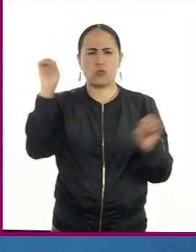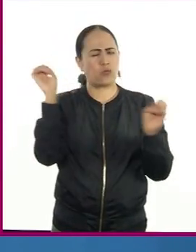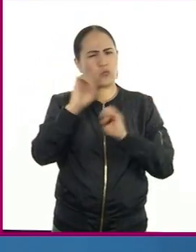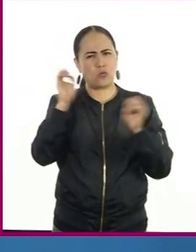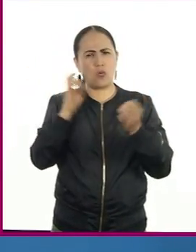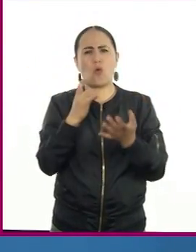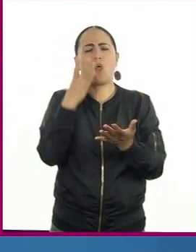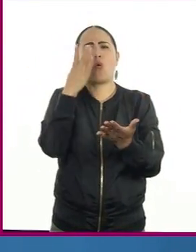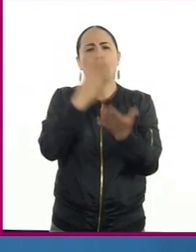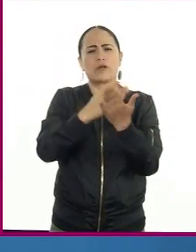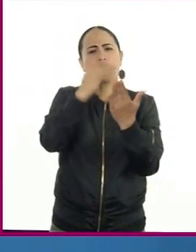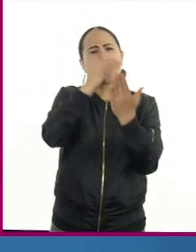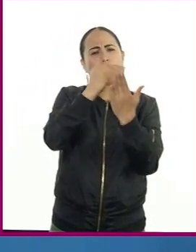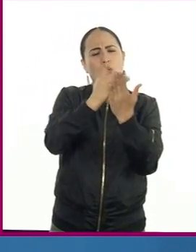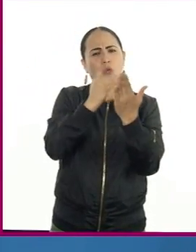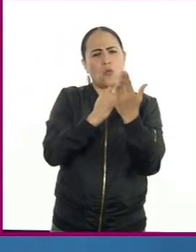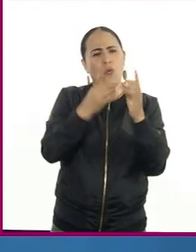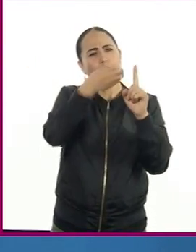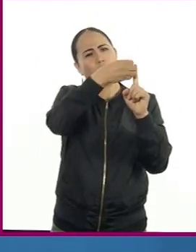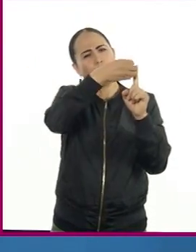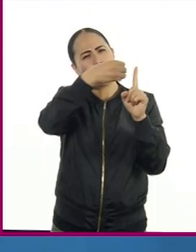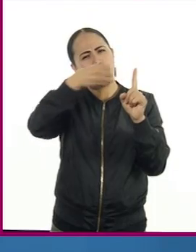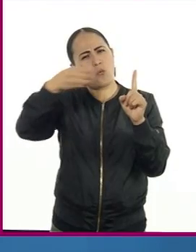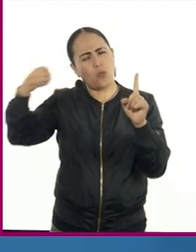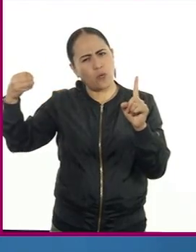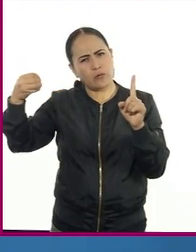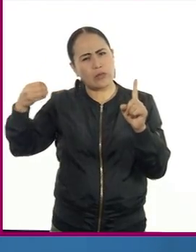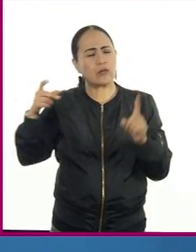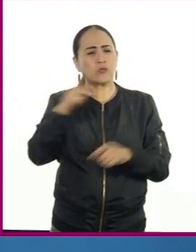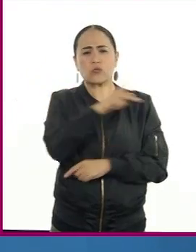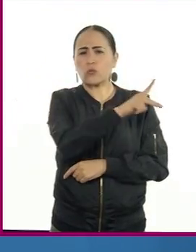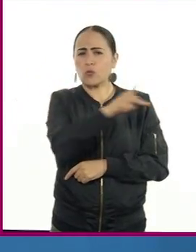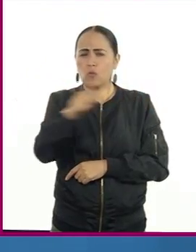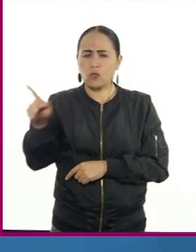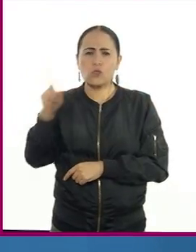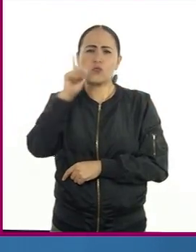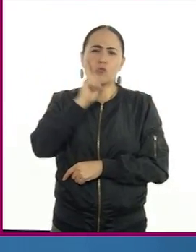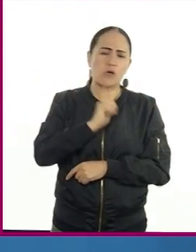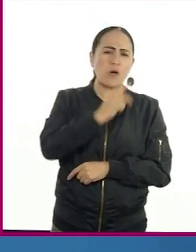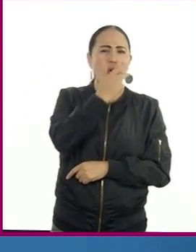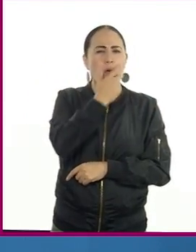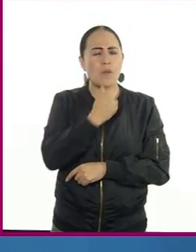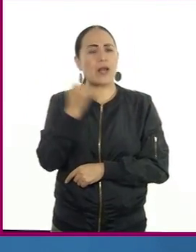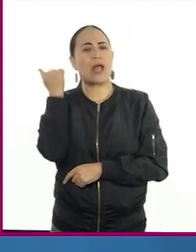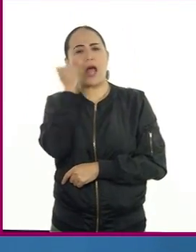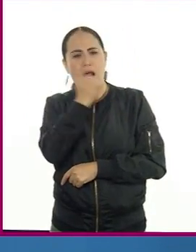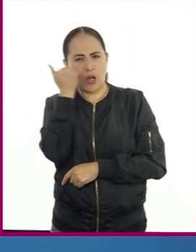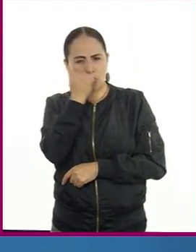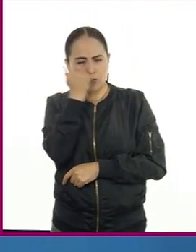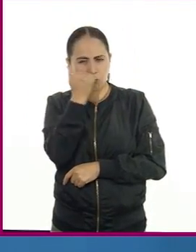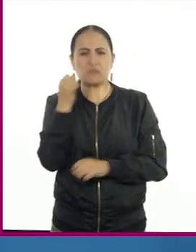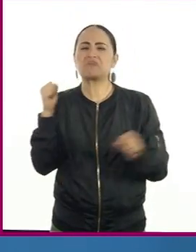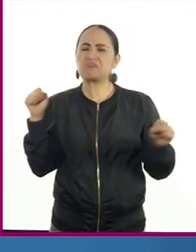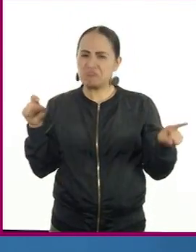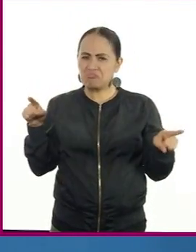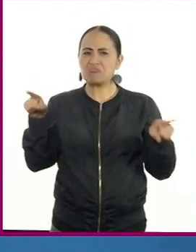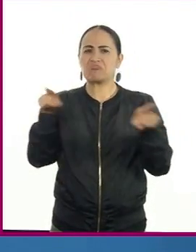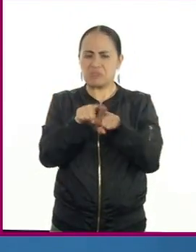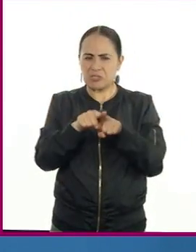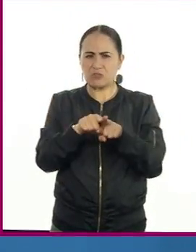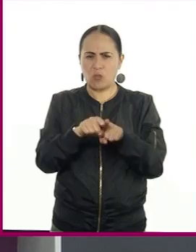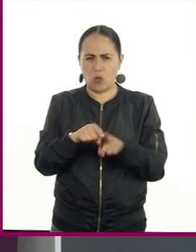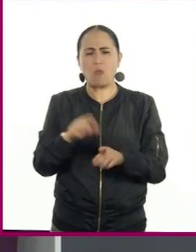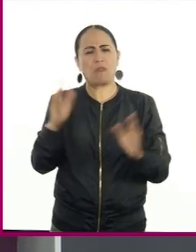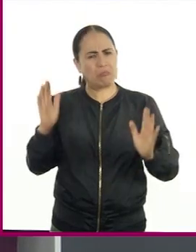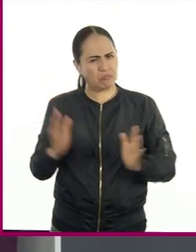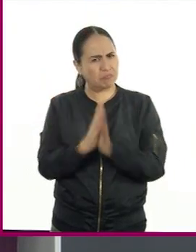una estructura procedimental, ya que todas y todos mis alumnos tienen la misma posibilidad de